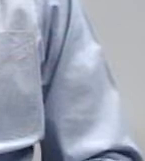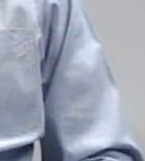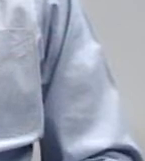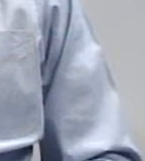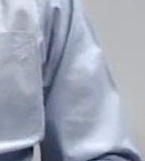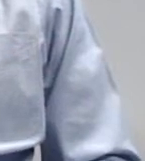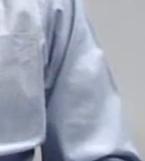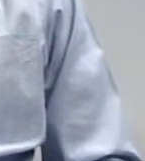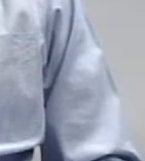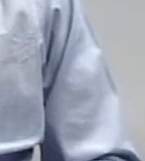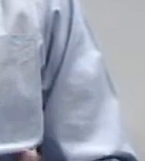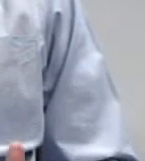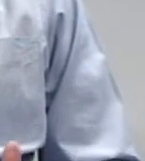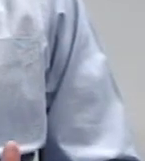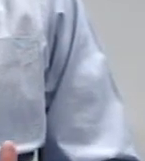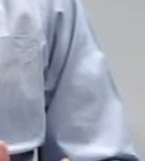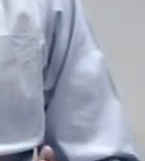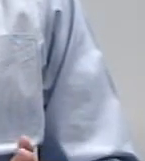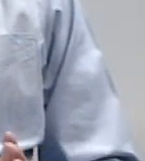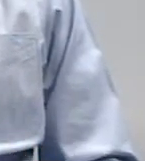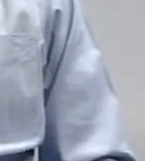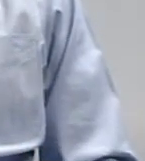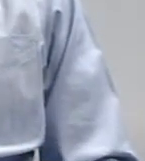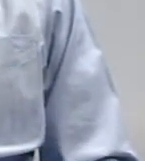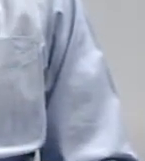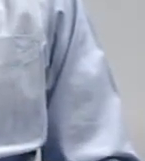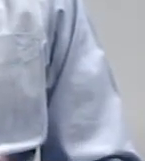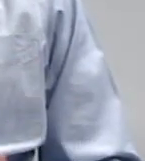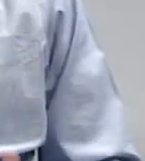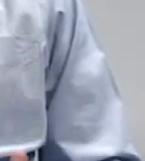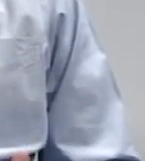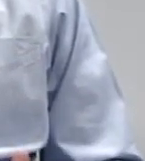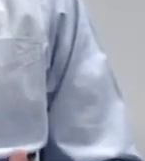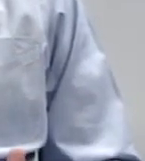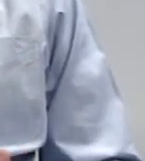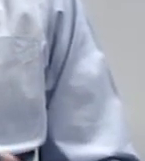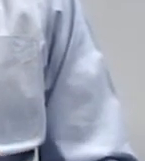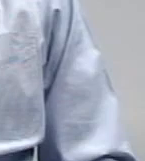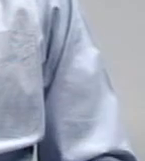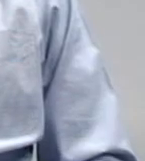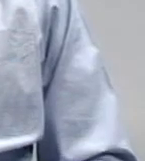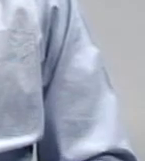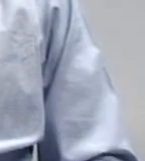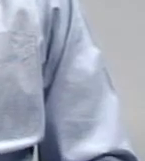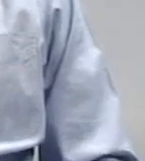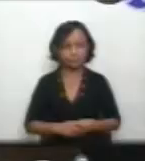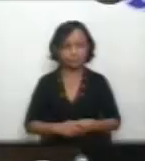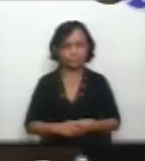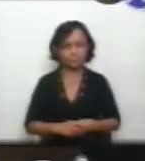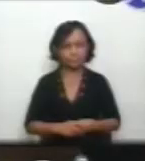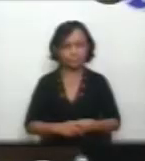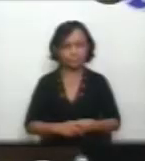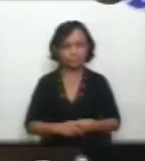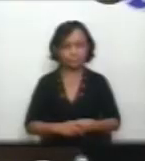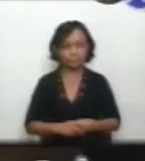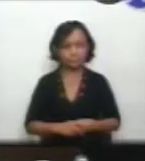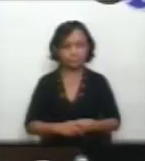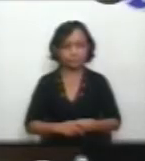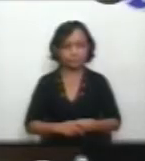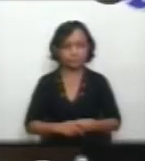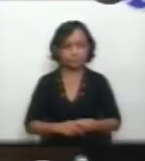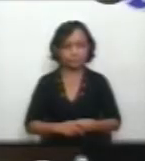República, que ahora integran 2 contralores que fueron reelectos, su presidente, el doctor Guillermo Argüello Puesí, de origen